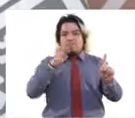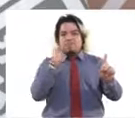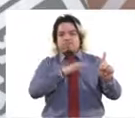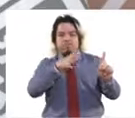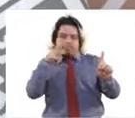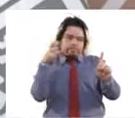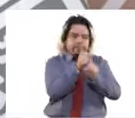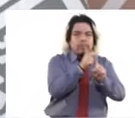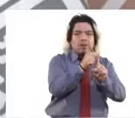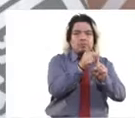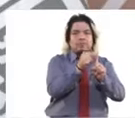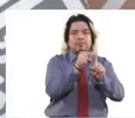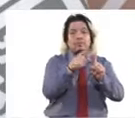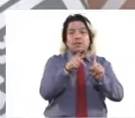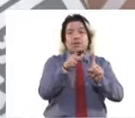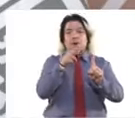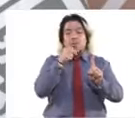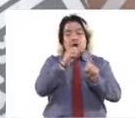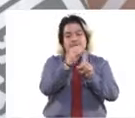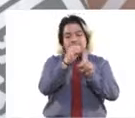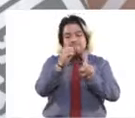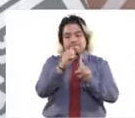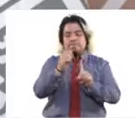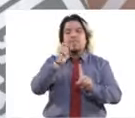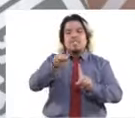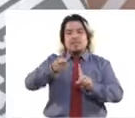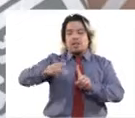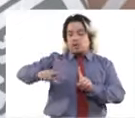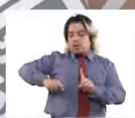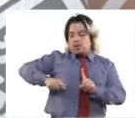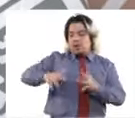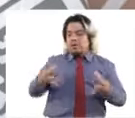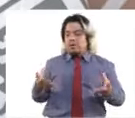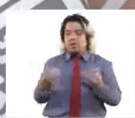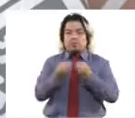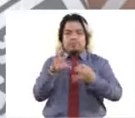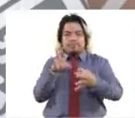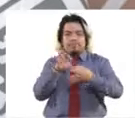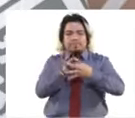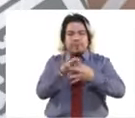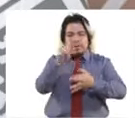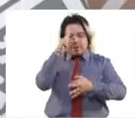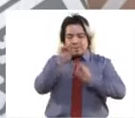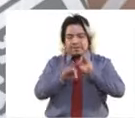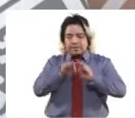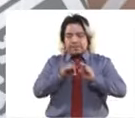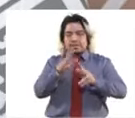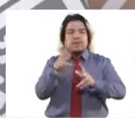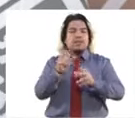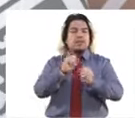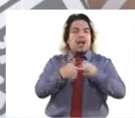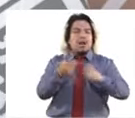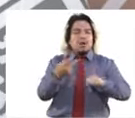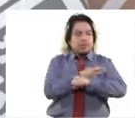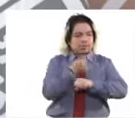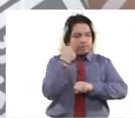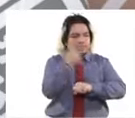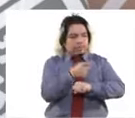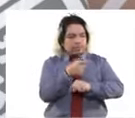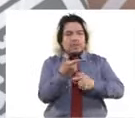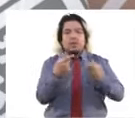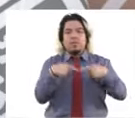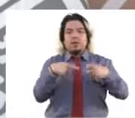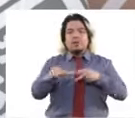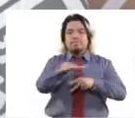Poner orden es que la policía trabaje con el gobierno de la ciudad todos los días para atender las causas de la delincuencia por medio de la participación